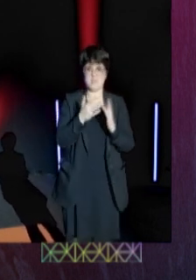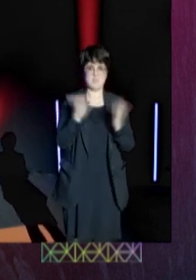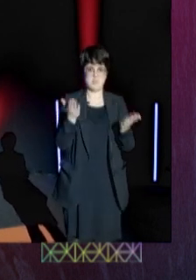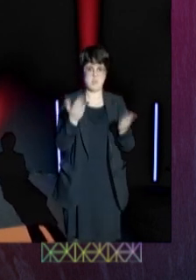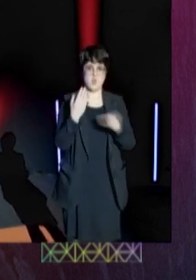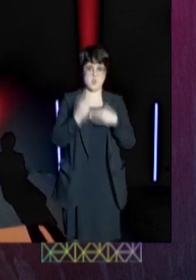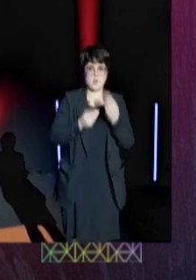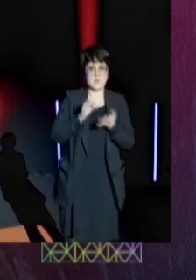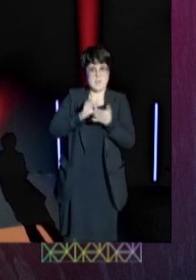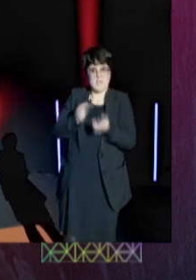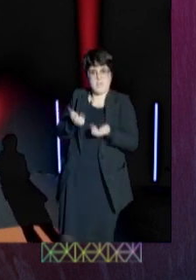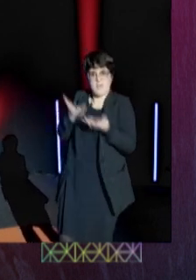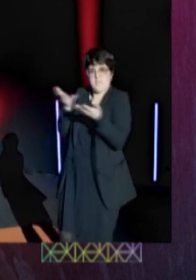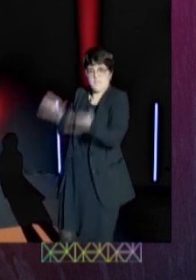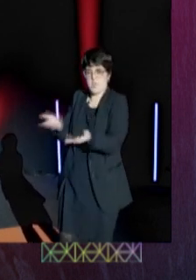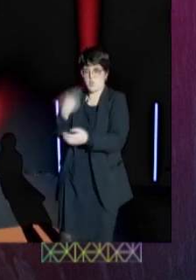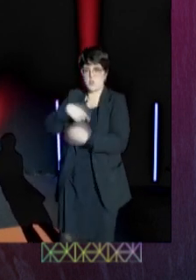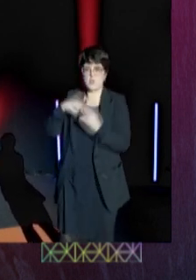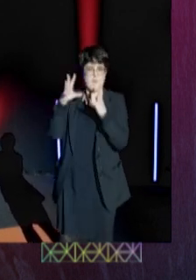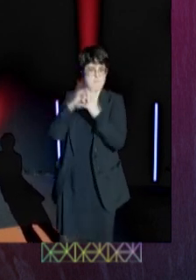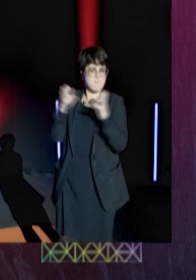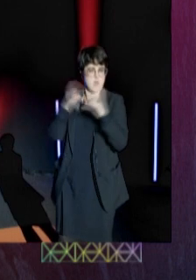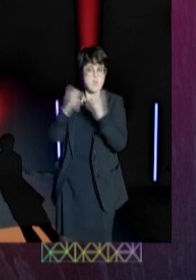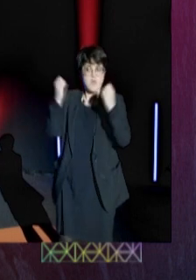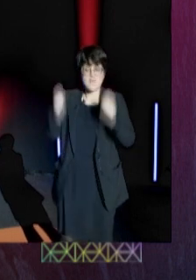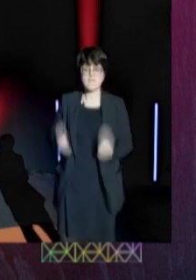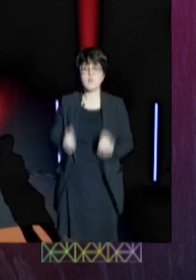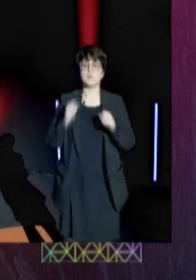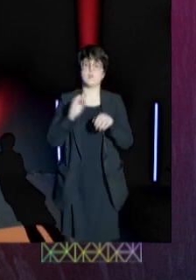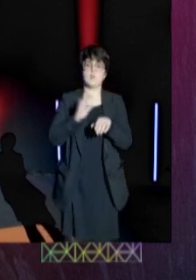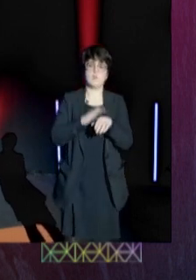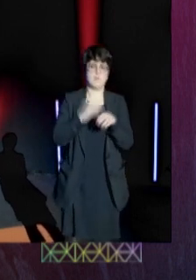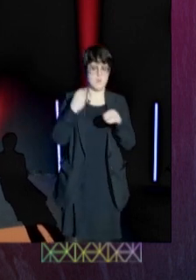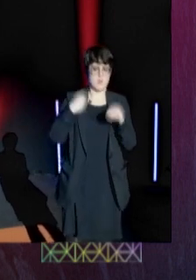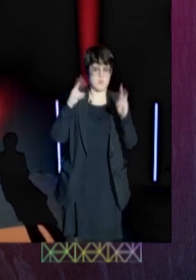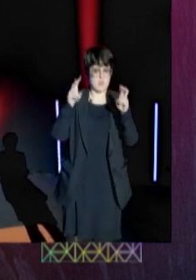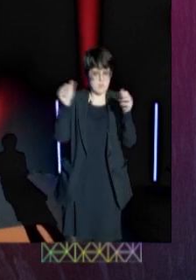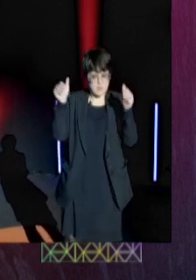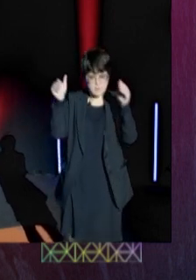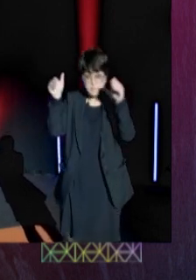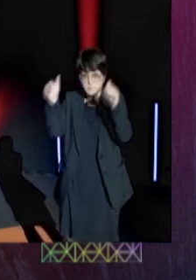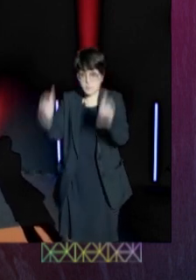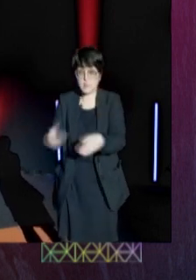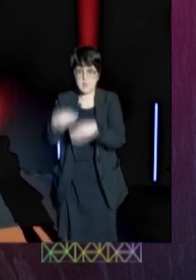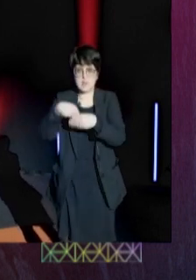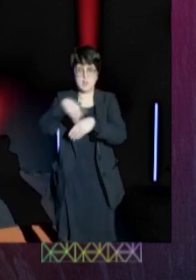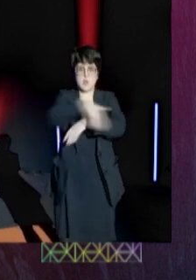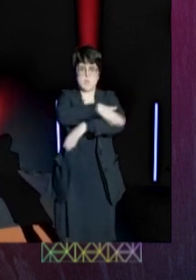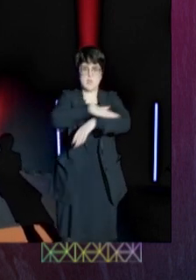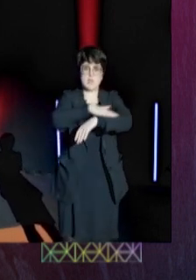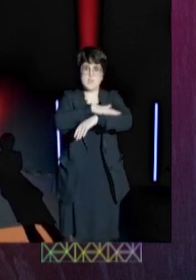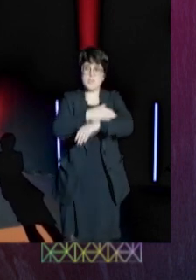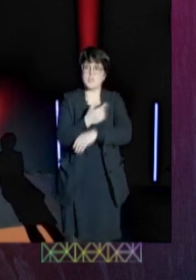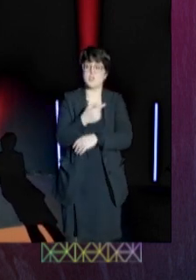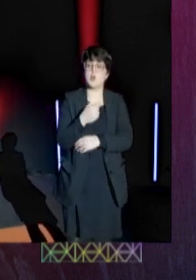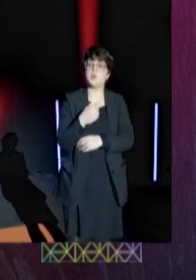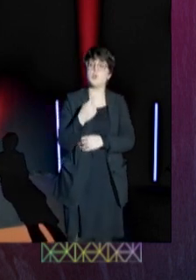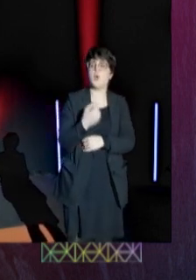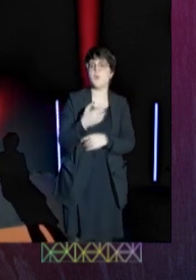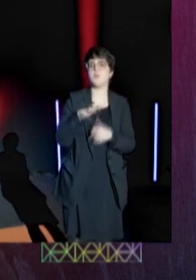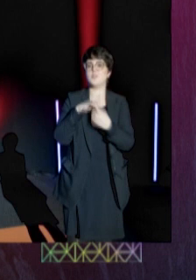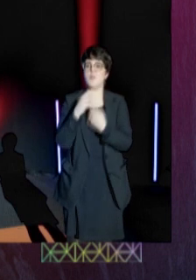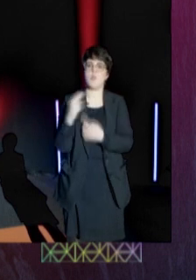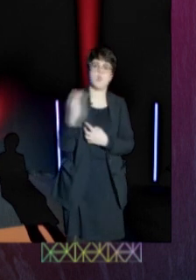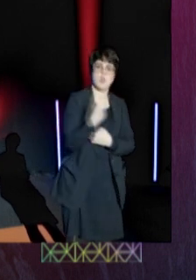primera palanca y vamos a ser muy ambiciosos en esa En esa dirección desde el Ministerio Que aquí tiene la ventaja de tener los dos gorros como